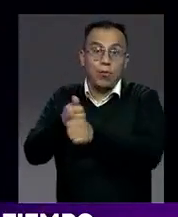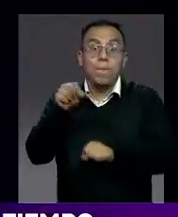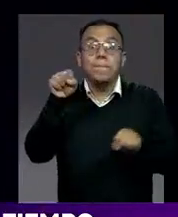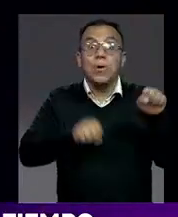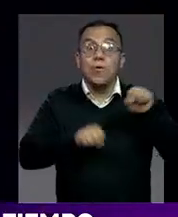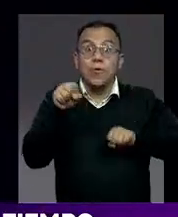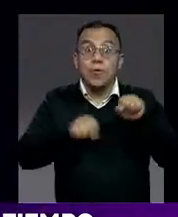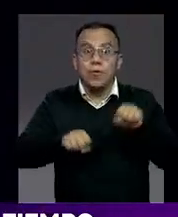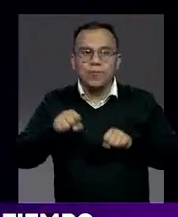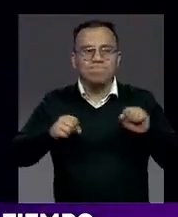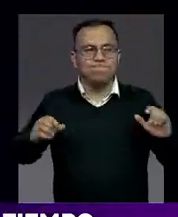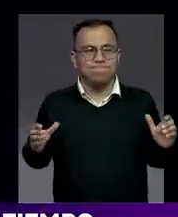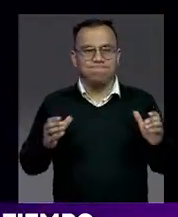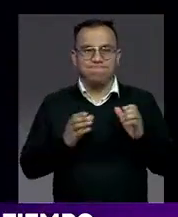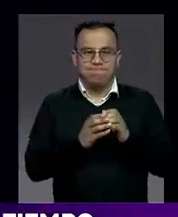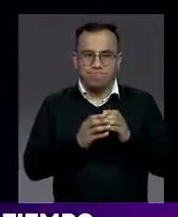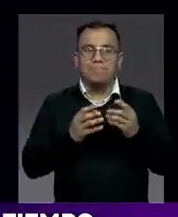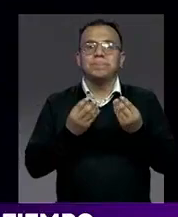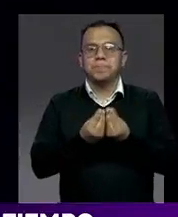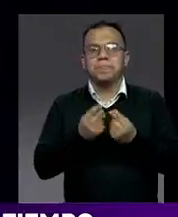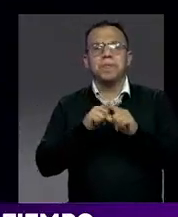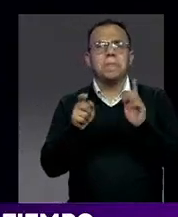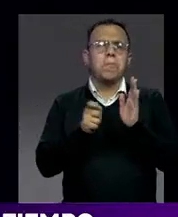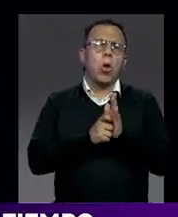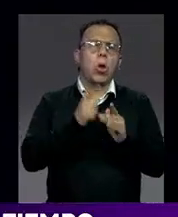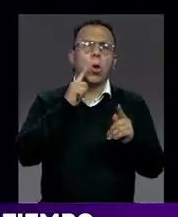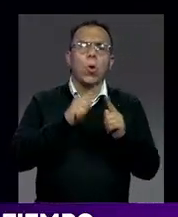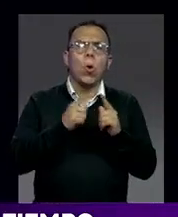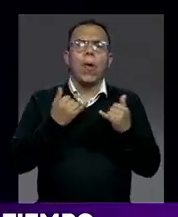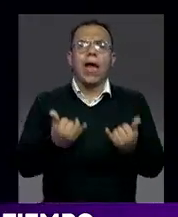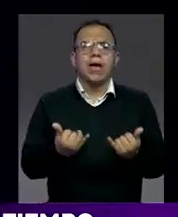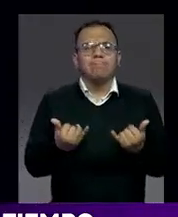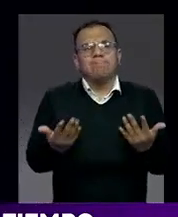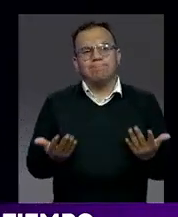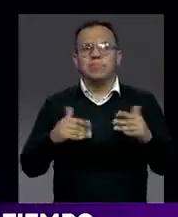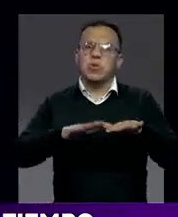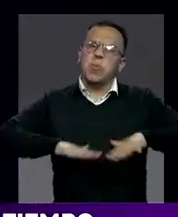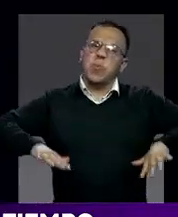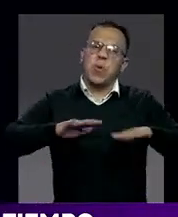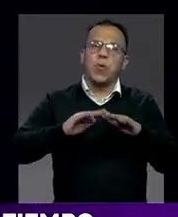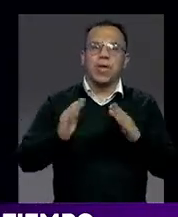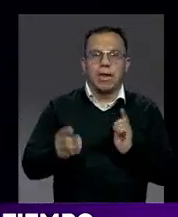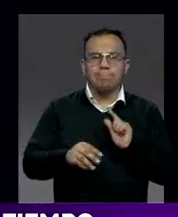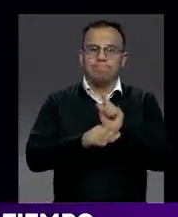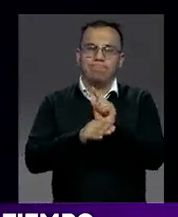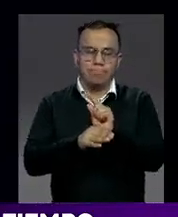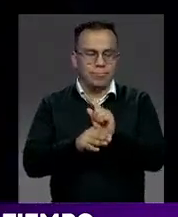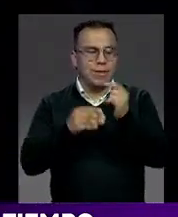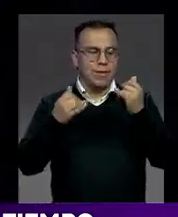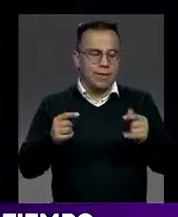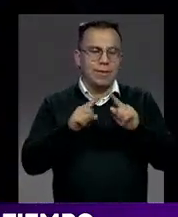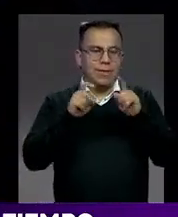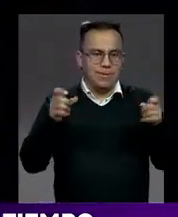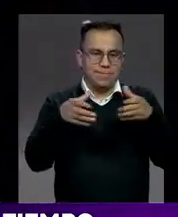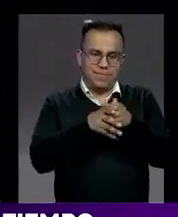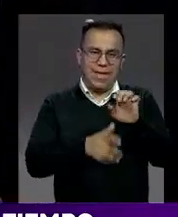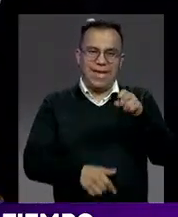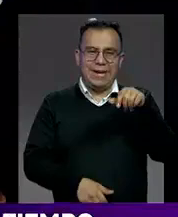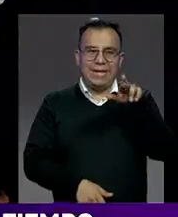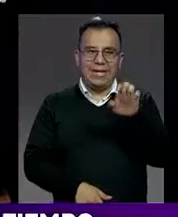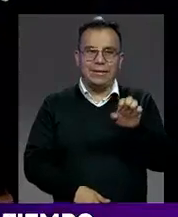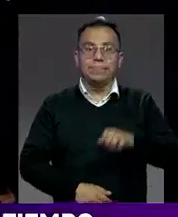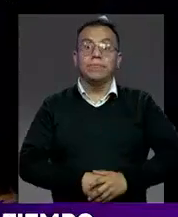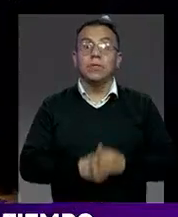posibilidad de compartir sus ideas sin tener un espacio de réplica no seguimos con enrique gómez bueno